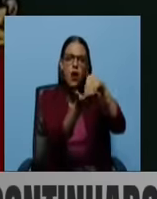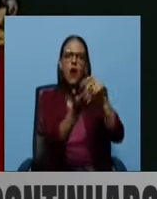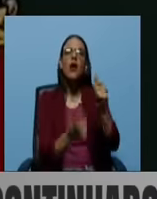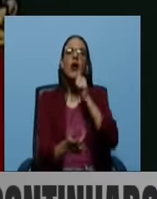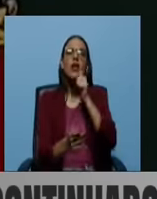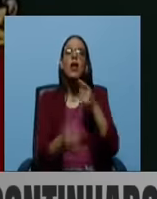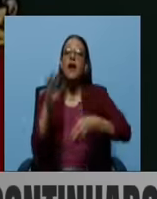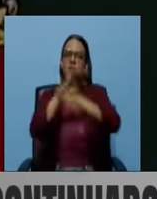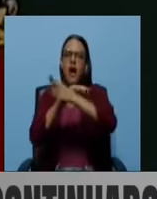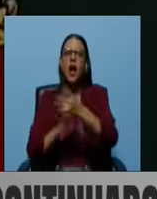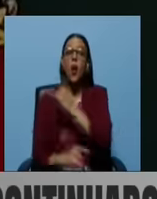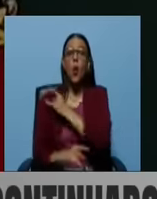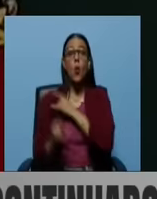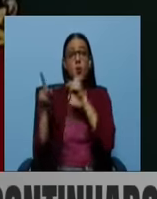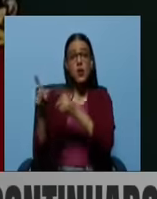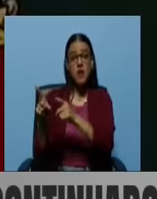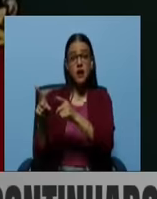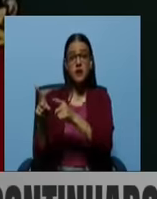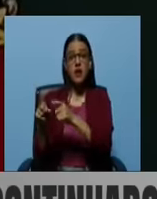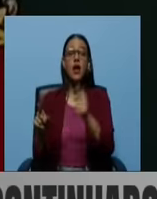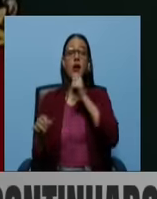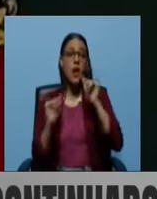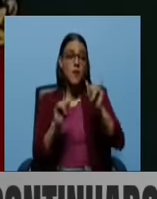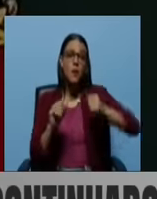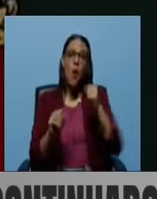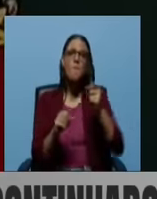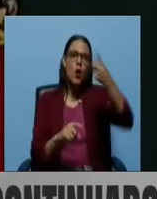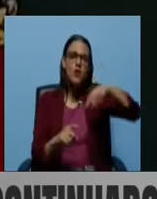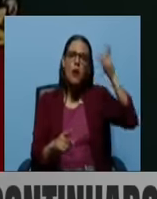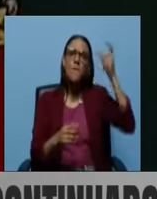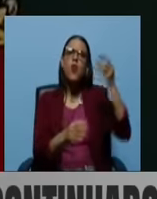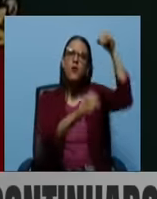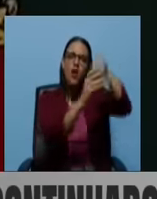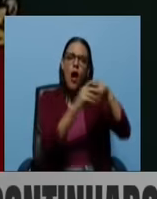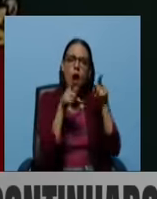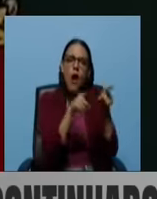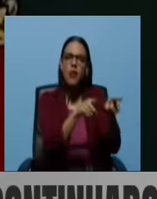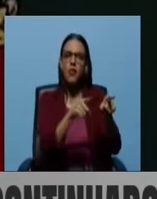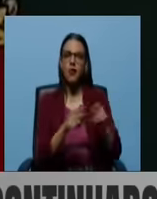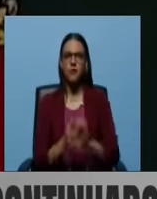a quienes vayan a las universidades. Por eso van a ser los policías de su pueblo.